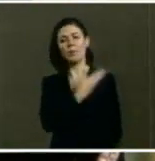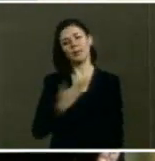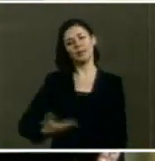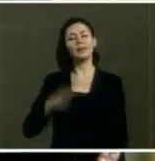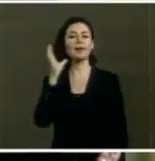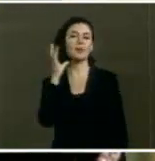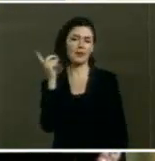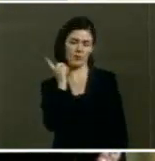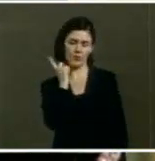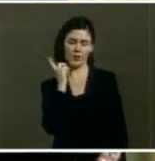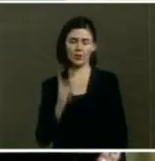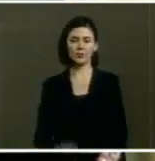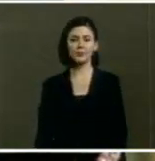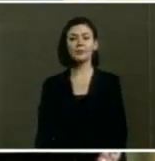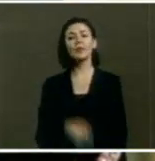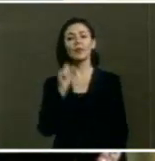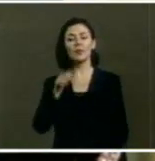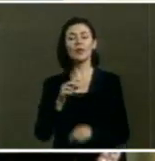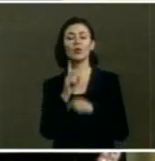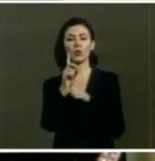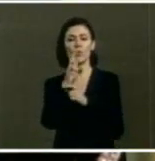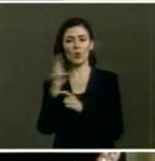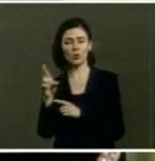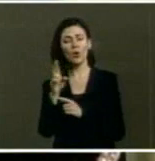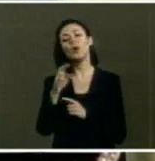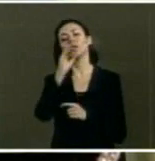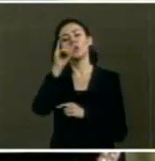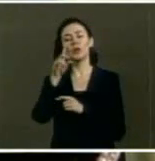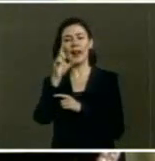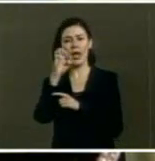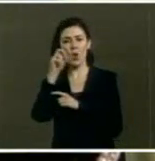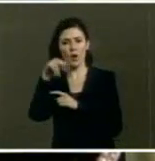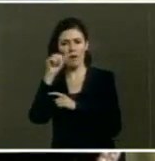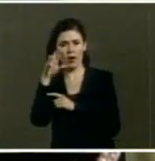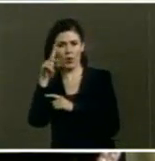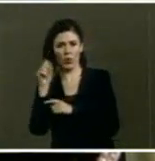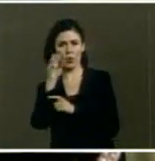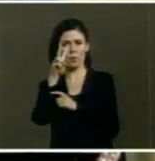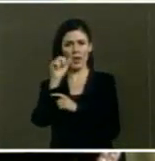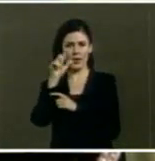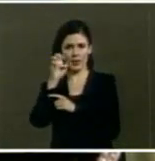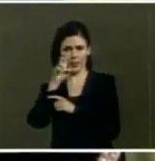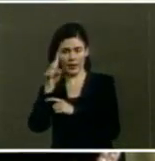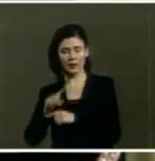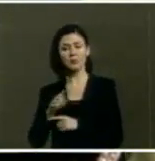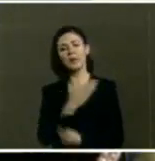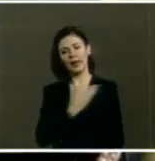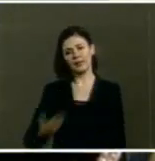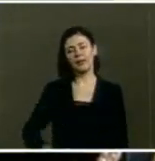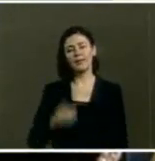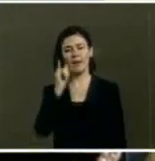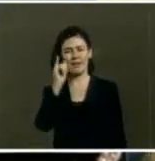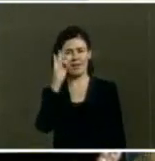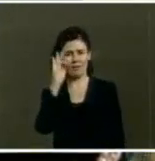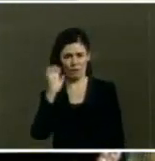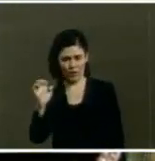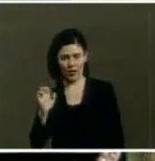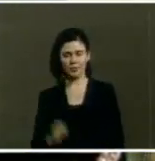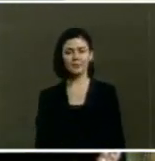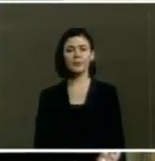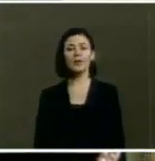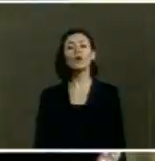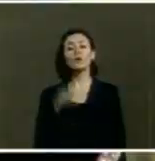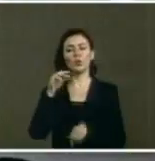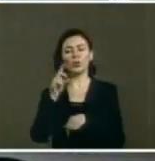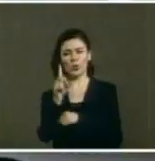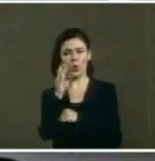Diputados. Doctor Leonardo Valdés Zurita, consejero presidente del Instituto Federal Electoral. Doctor Agustín